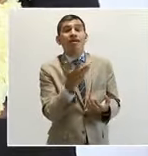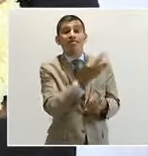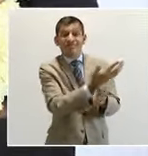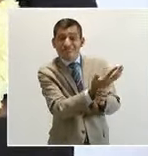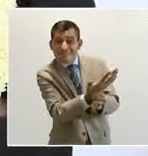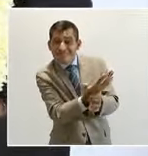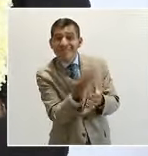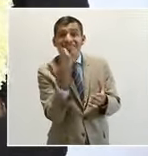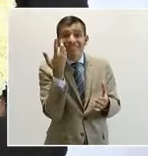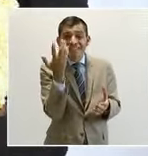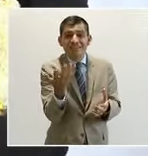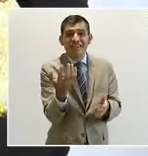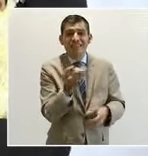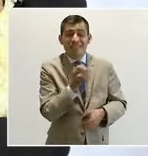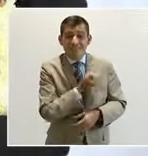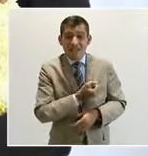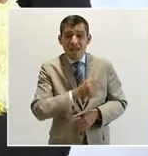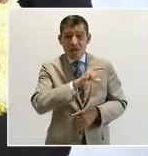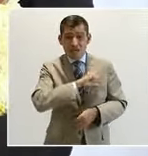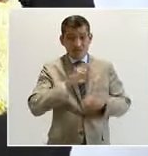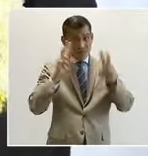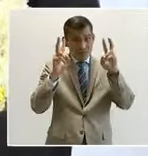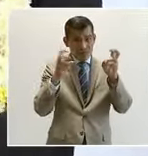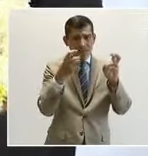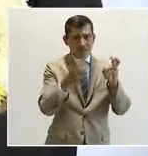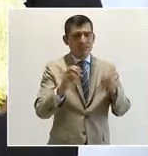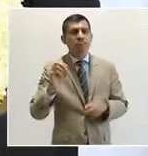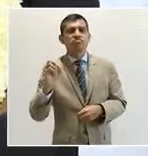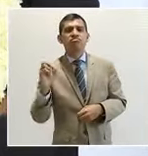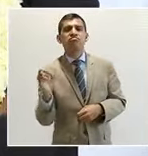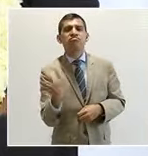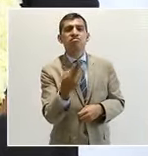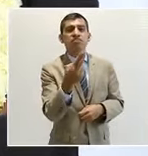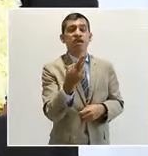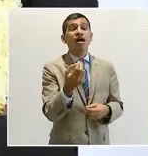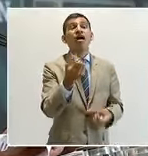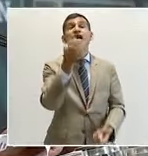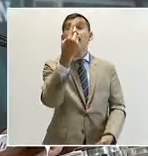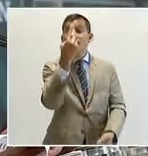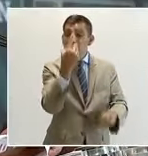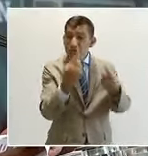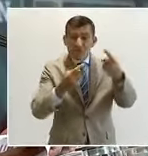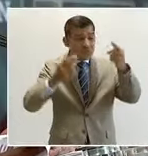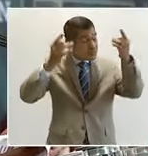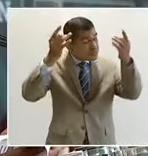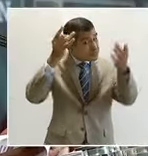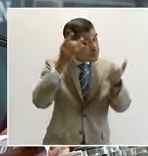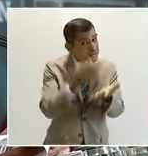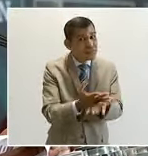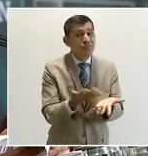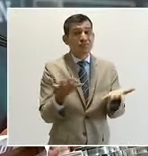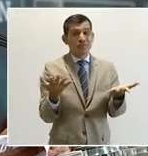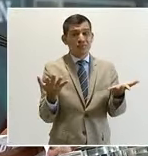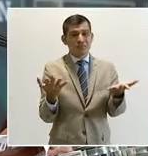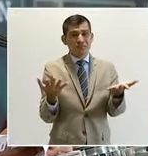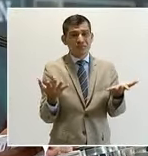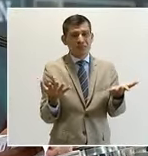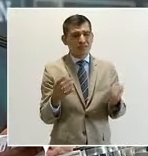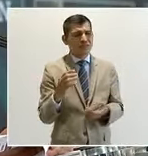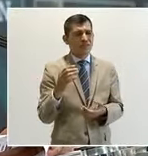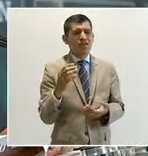convirtiera en un privilegio y que pudiese curarse pudiese curarse